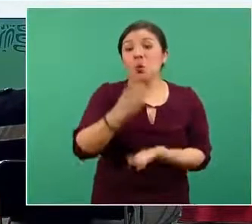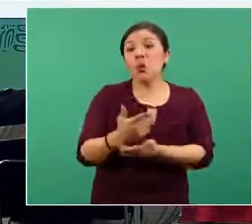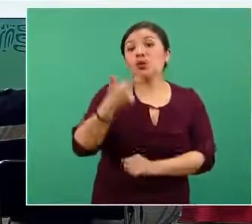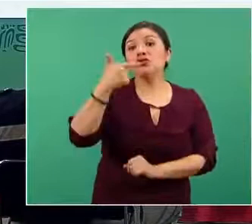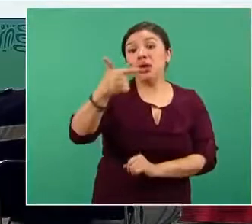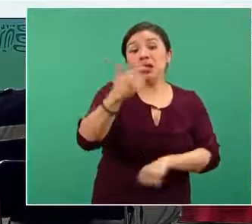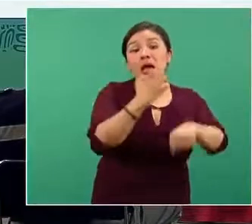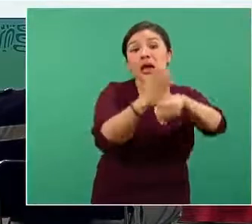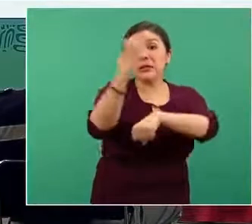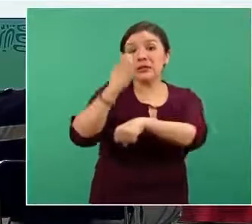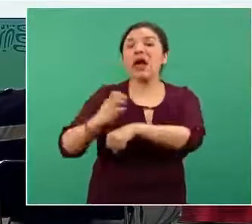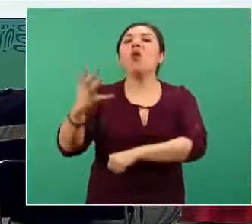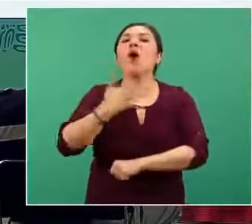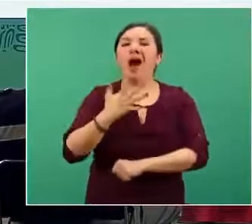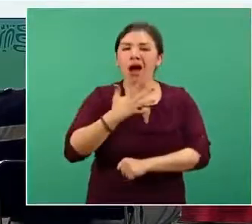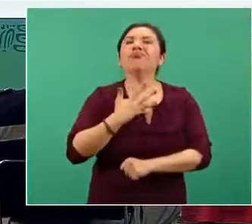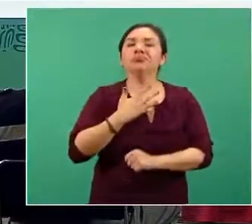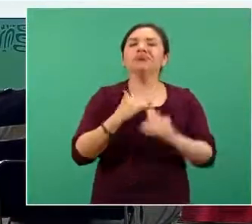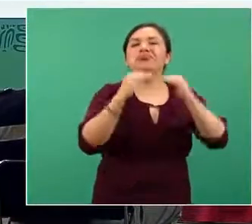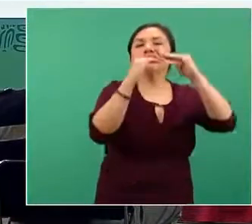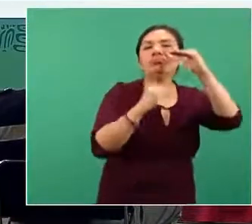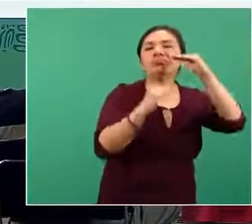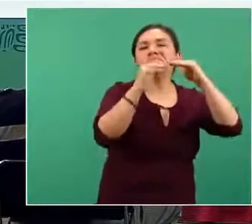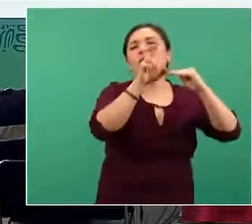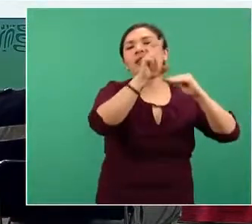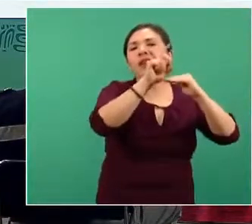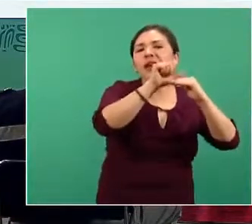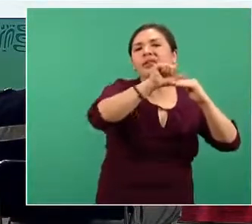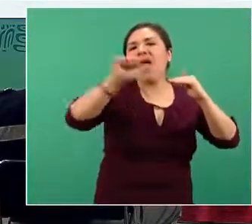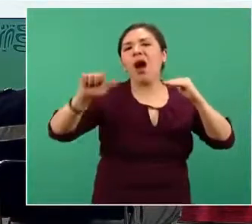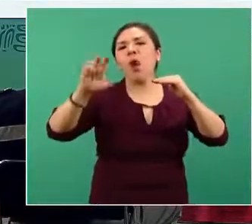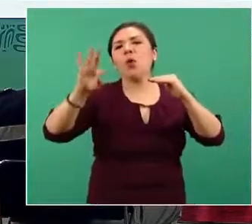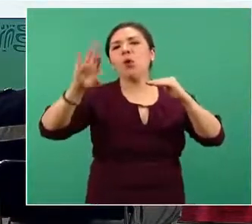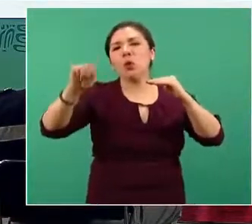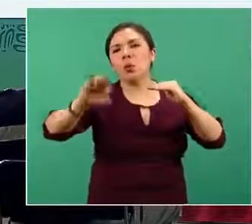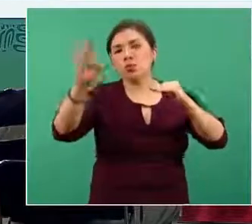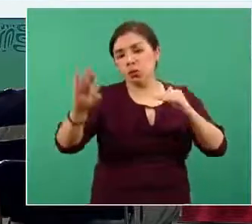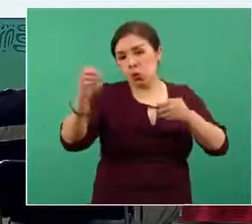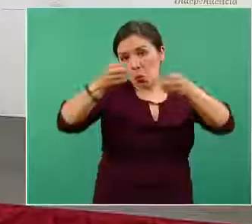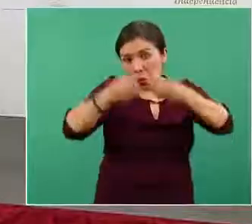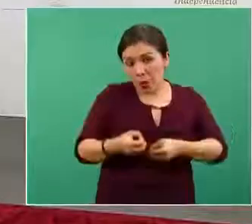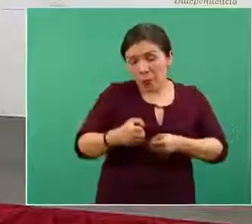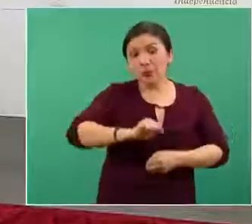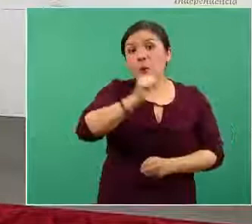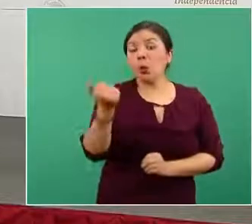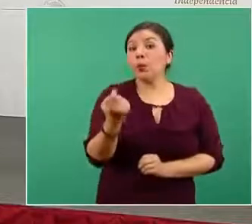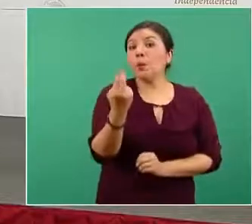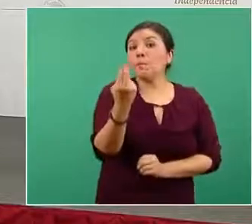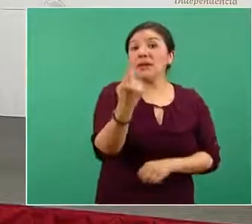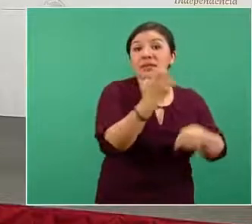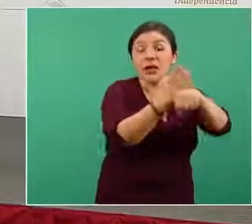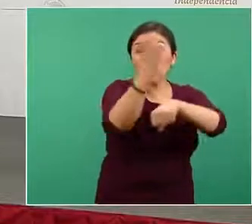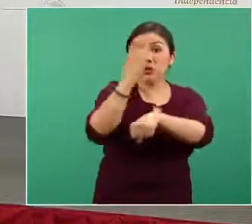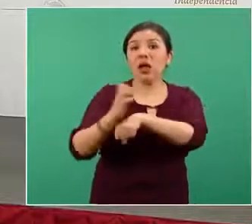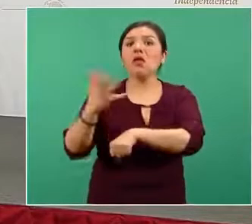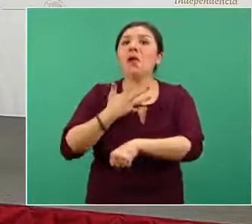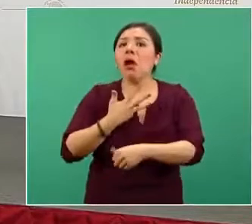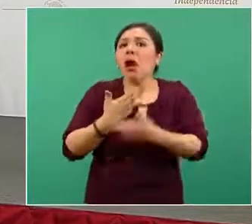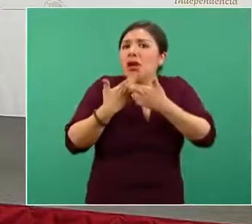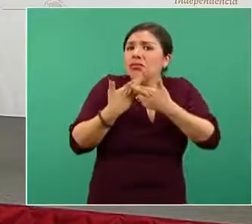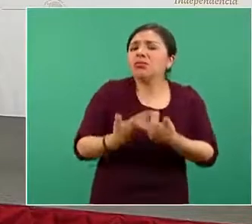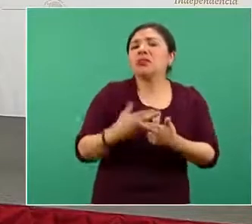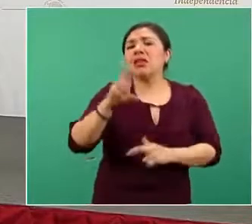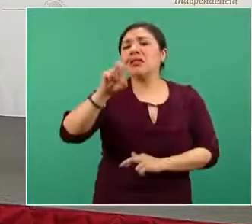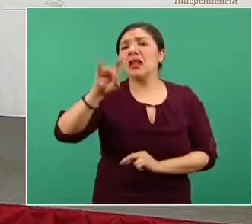entidades solamente las que se encuentran entre un 30 y un 49% de ocupación, y tenemos a 25 que inclusive tienen menos